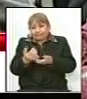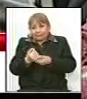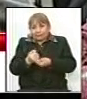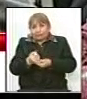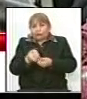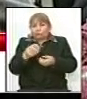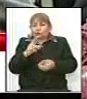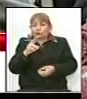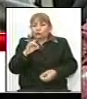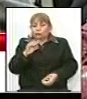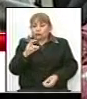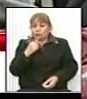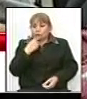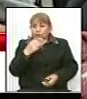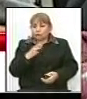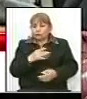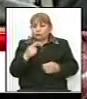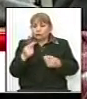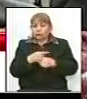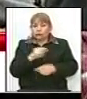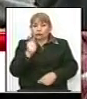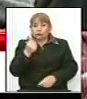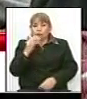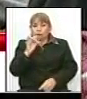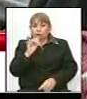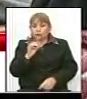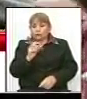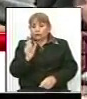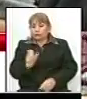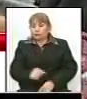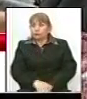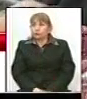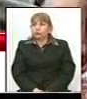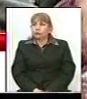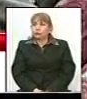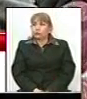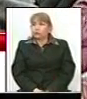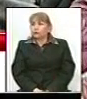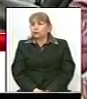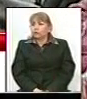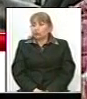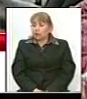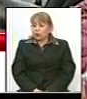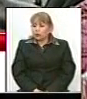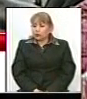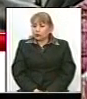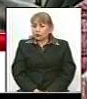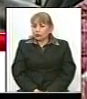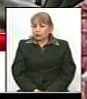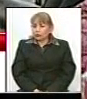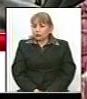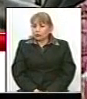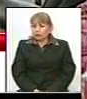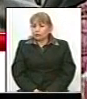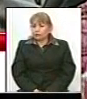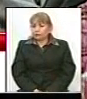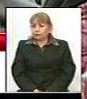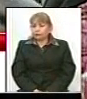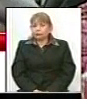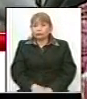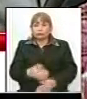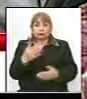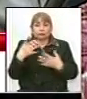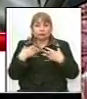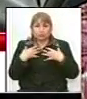de área rural, ¿no? Versus un 18% en zonas urbanas. La siguiente. Bueno, acá ya me detengo en lo que es salud,